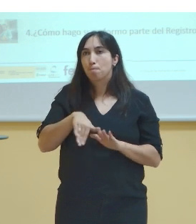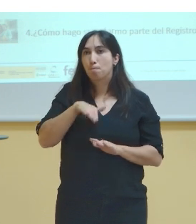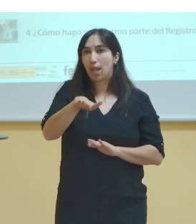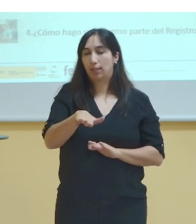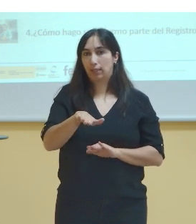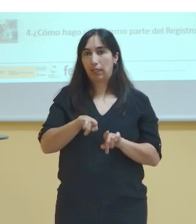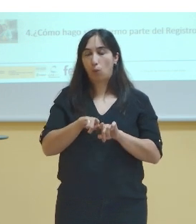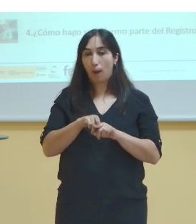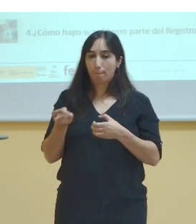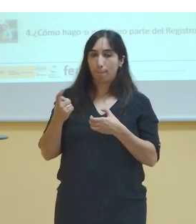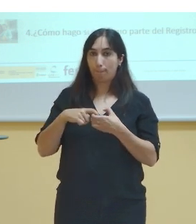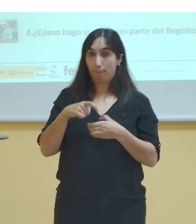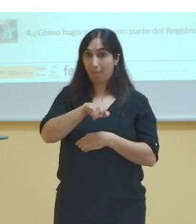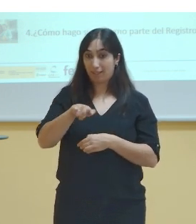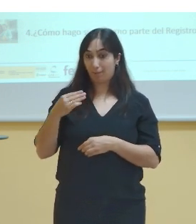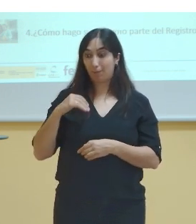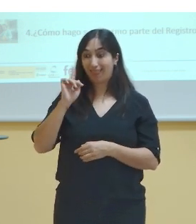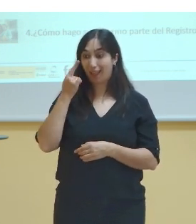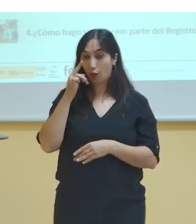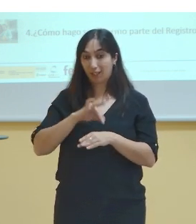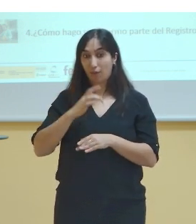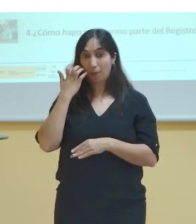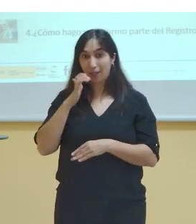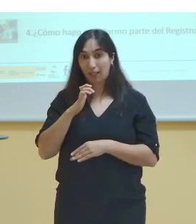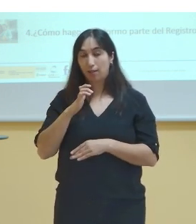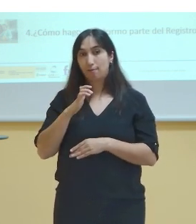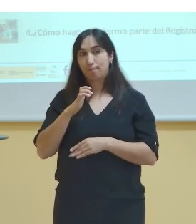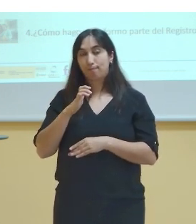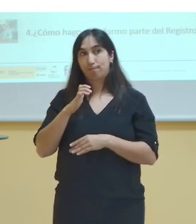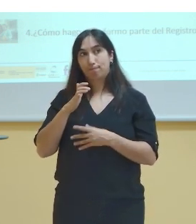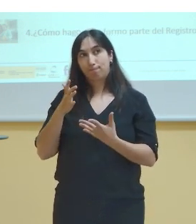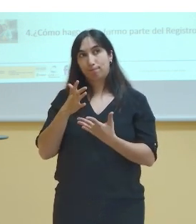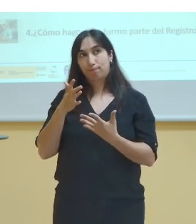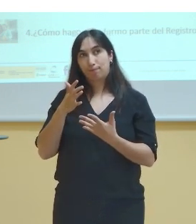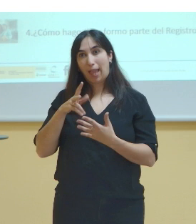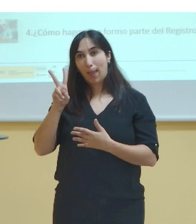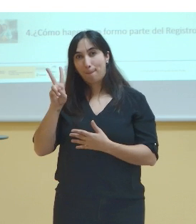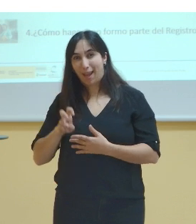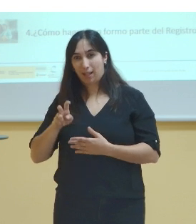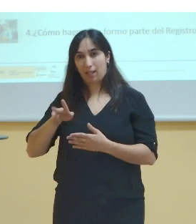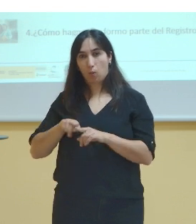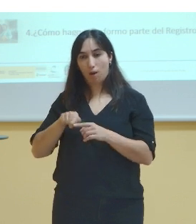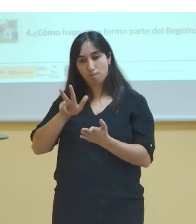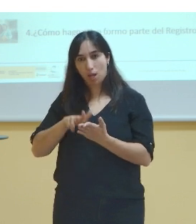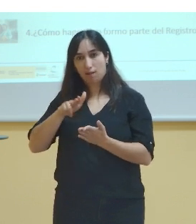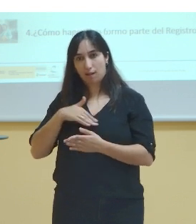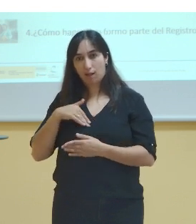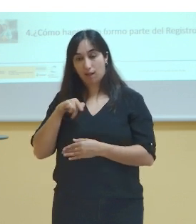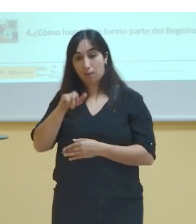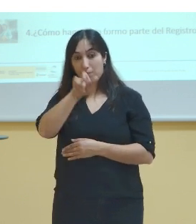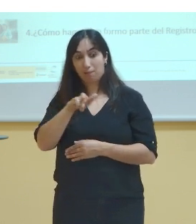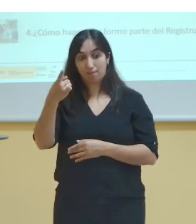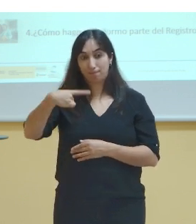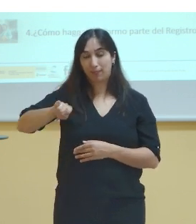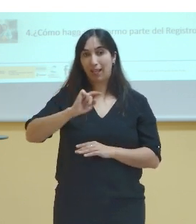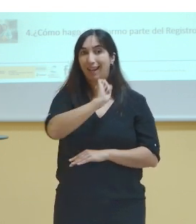tener una participación de personas en las que el diagnóstico de enfermedad rara estuviera validado. Son personas en las que han entrado